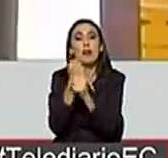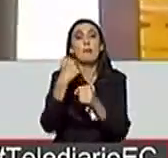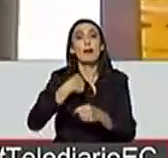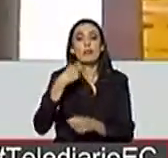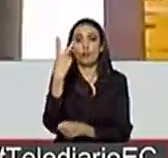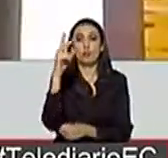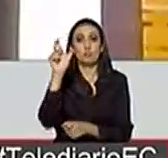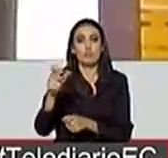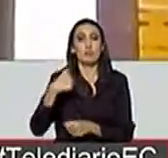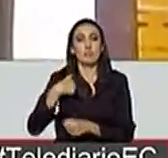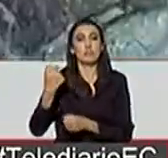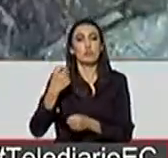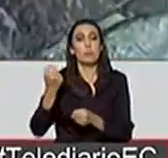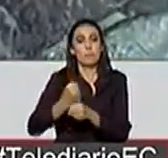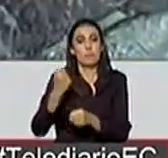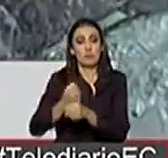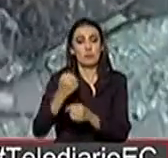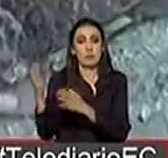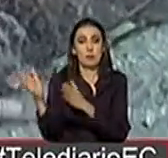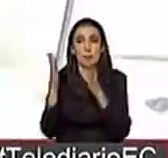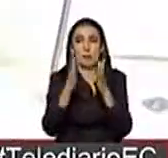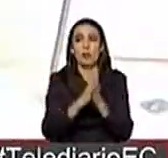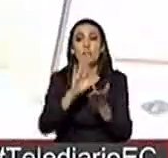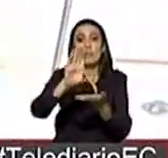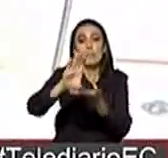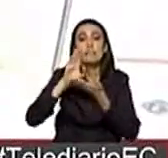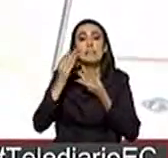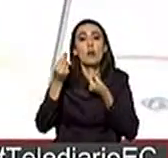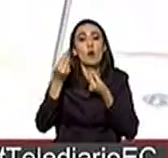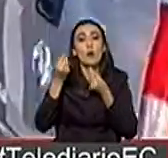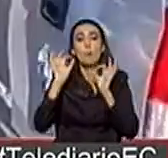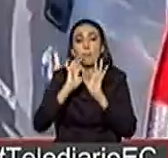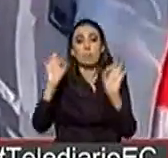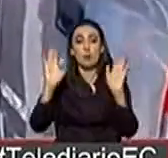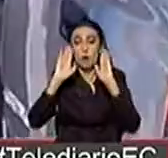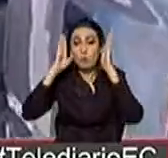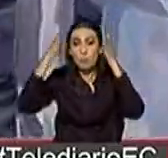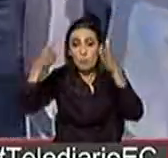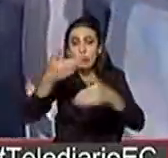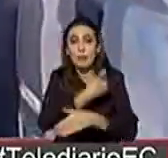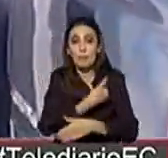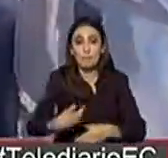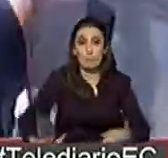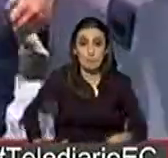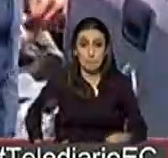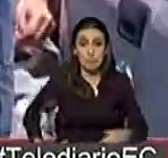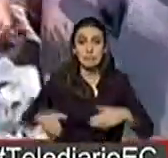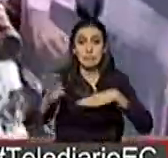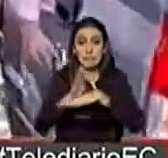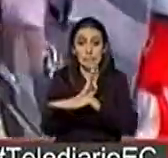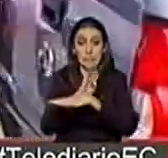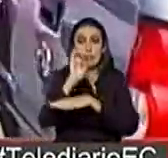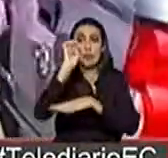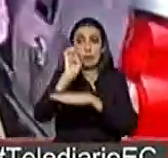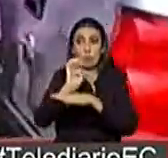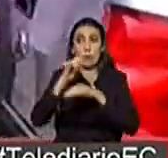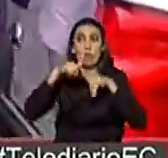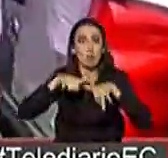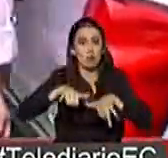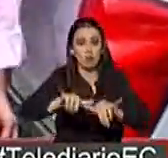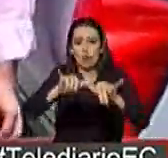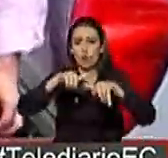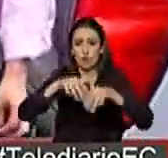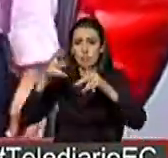no existe un monto fijo destinado para este tipo de operaciones no obstante para el presidente del directorio de fan ecuador se continuarán